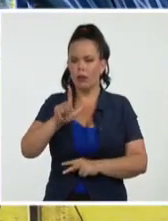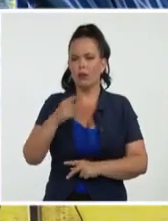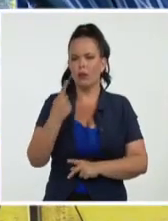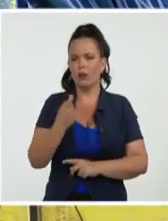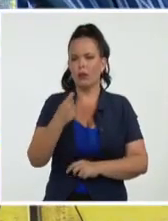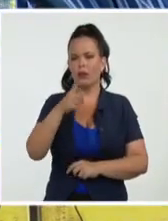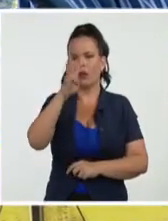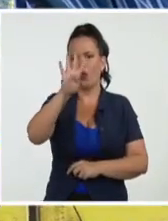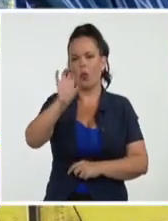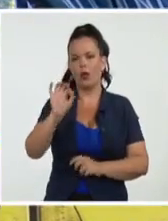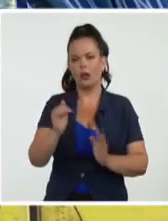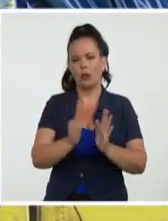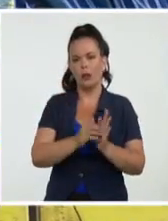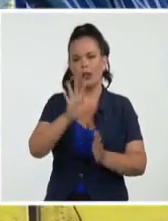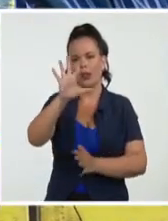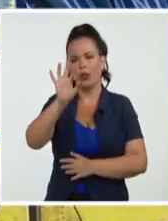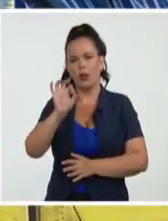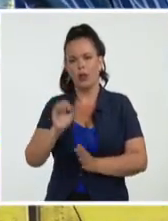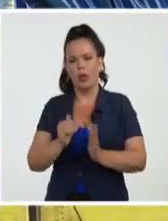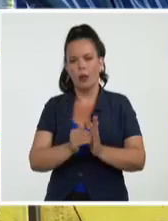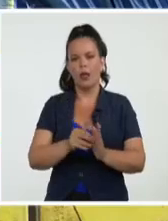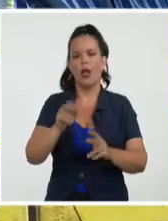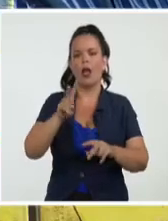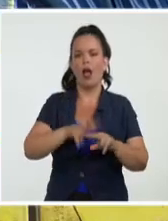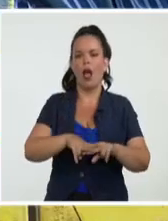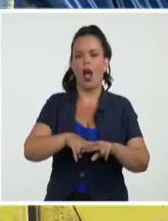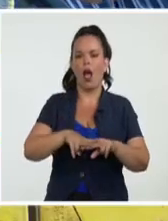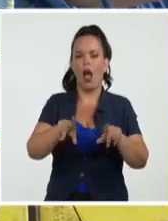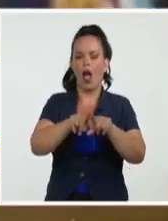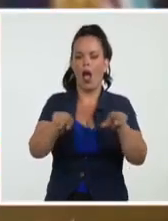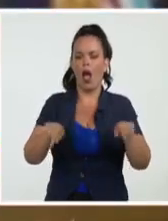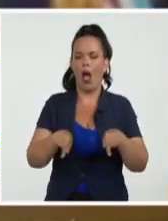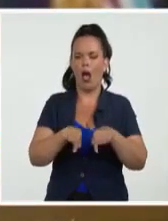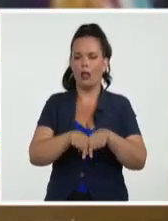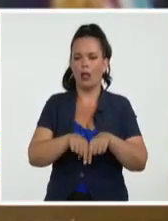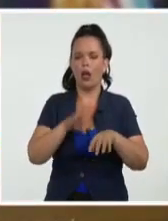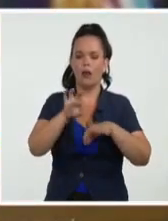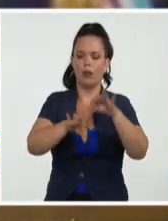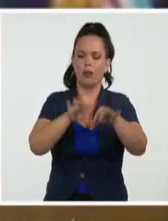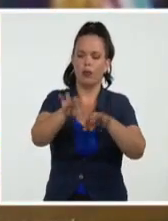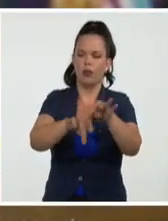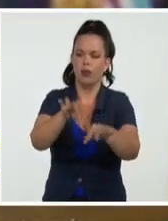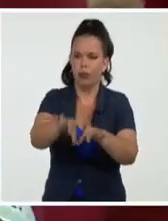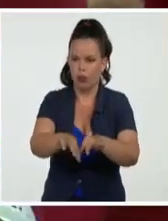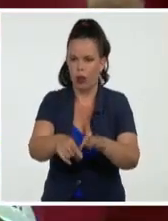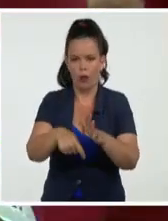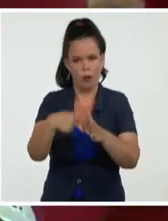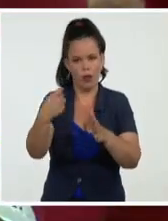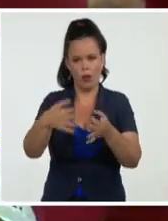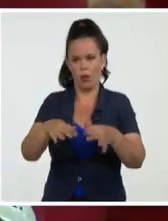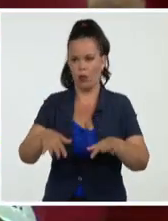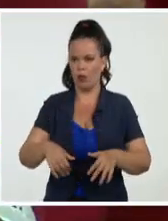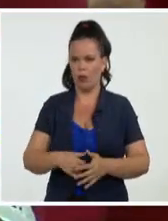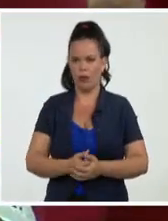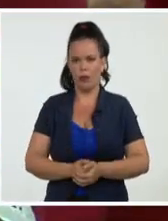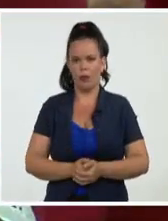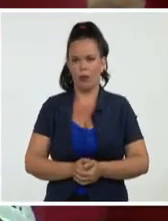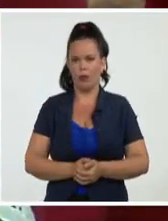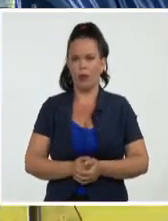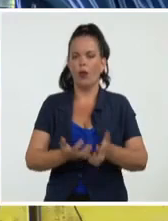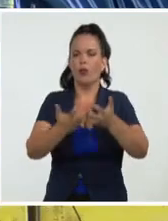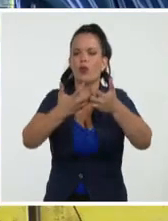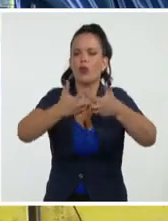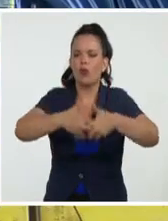y 50.000 áreas sembradas establemente y explotándose. Si